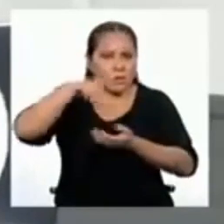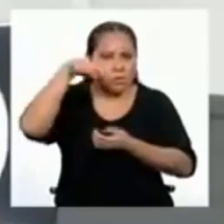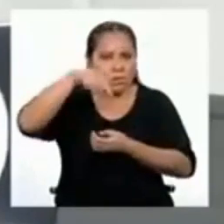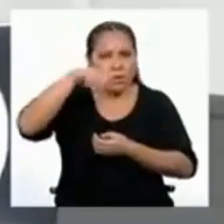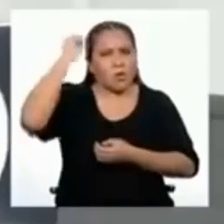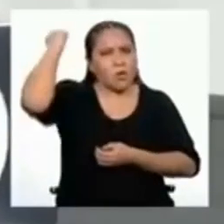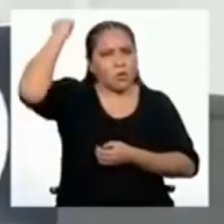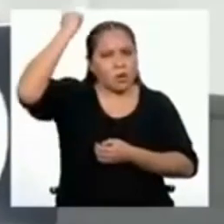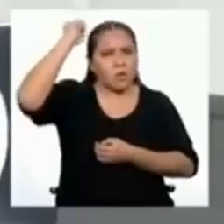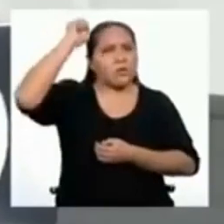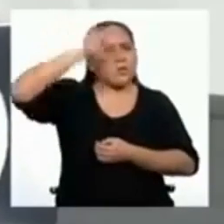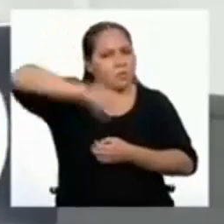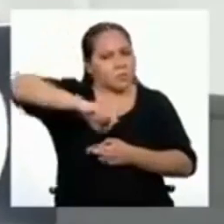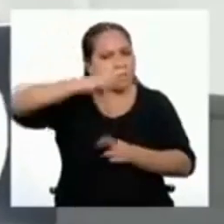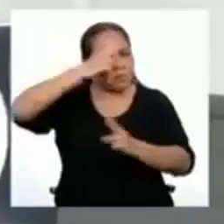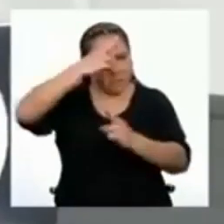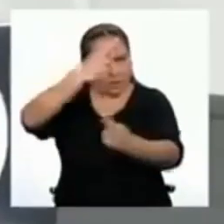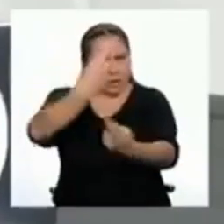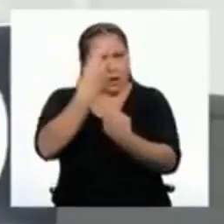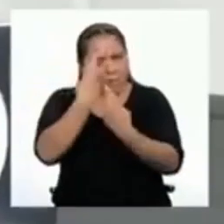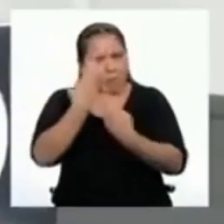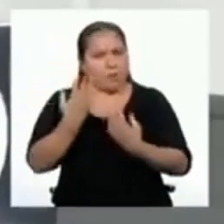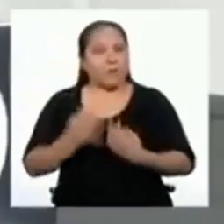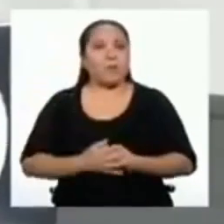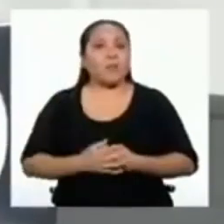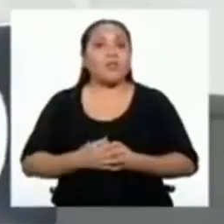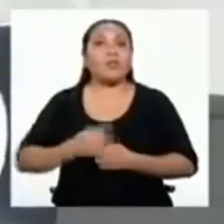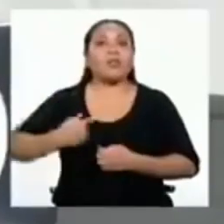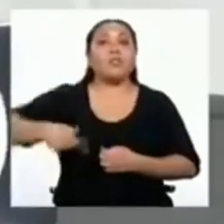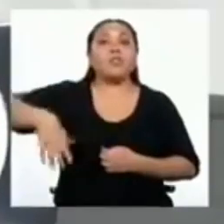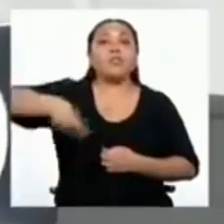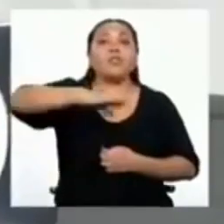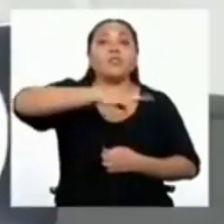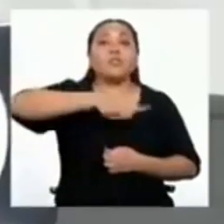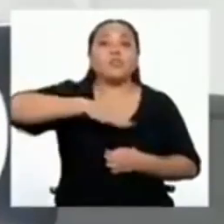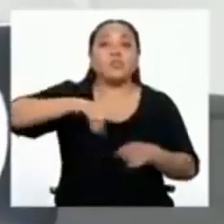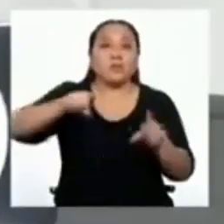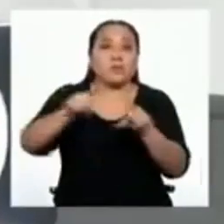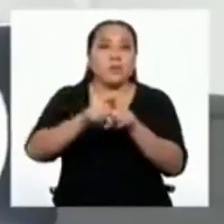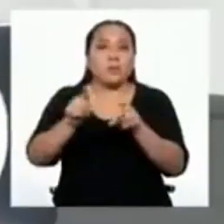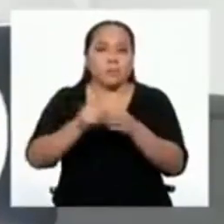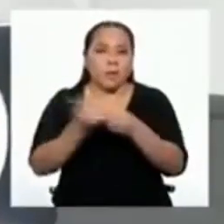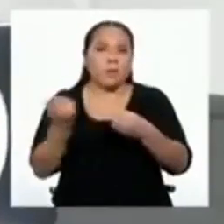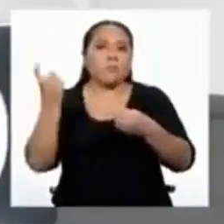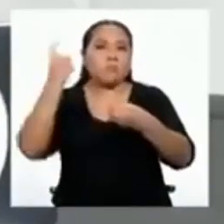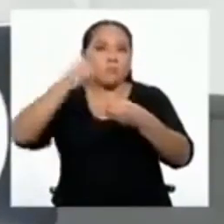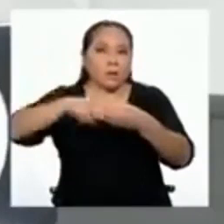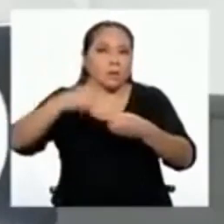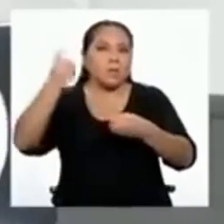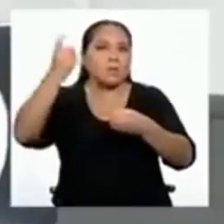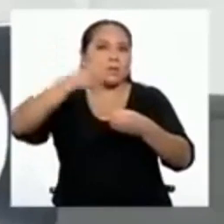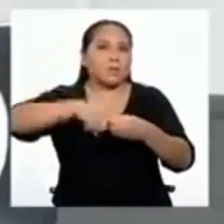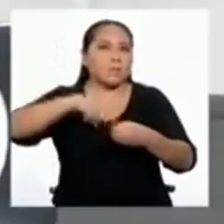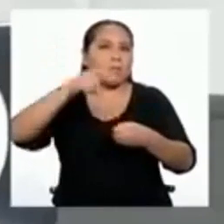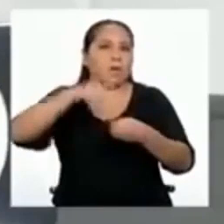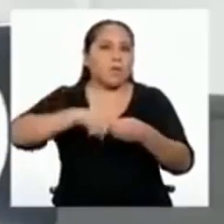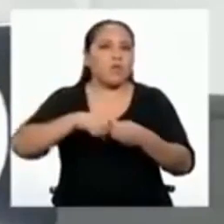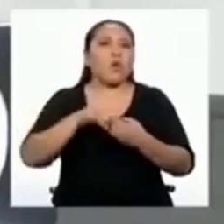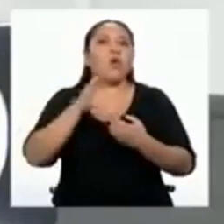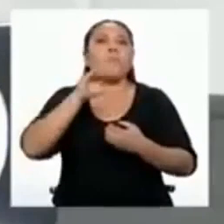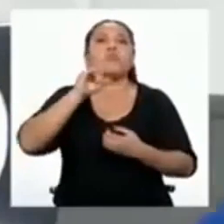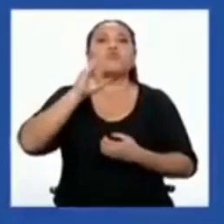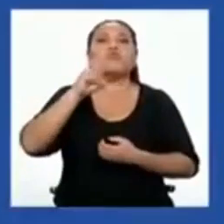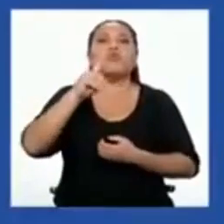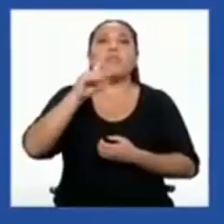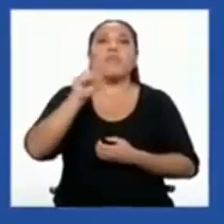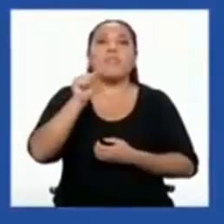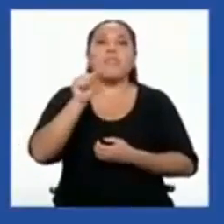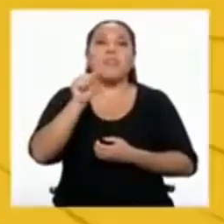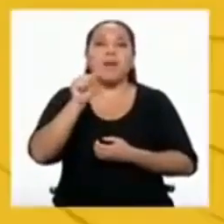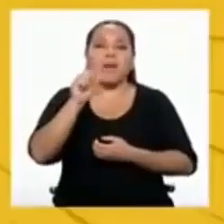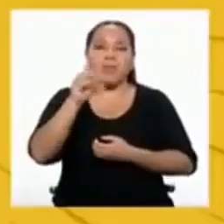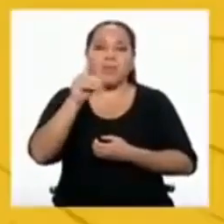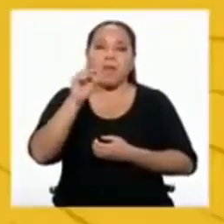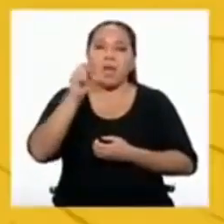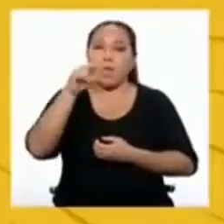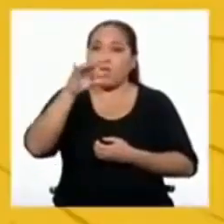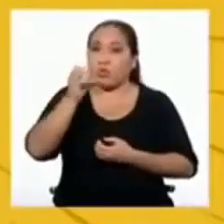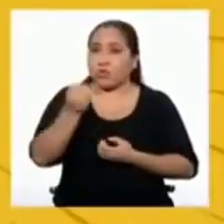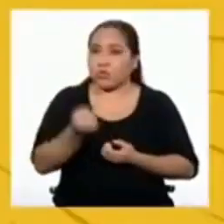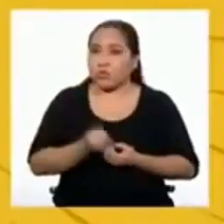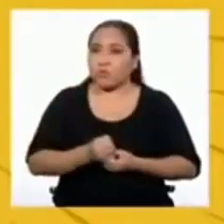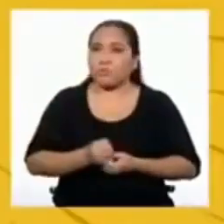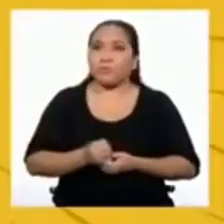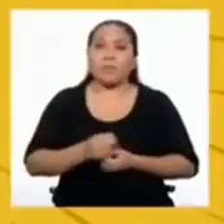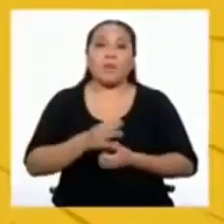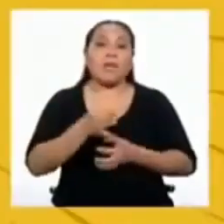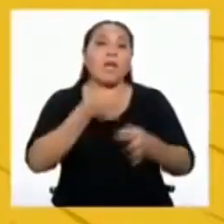derechos se cumplan. Nosotros también debemos retribuir eso, participando activamente como ciudadanos y ciudadanas.